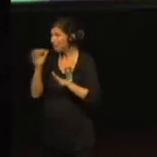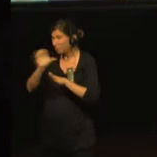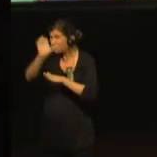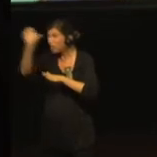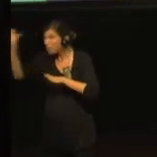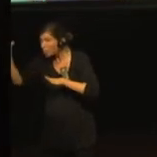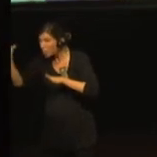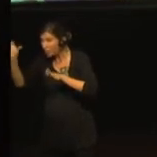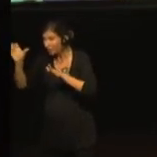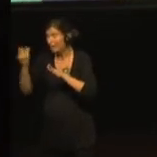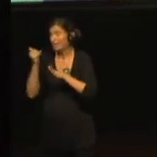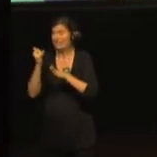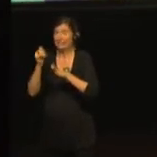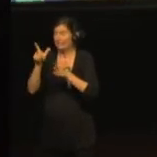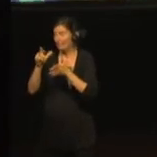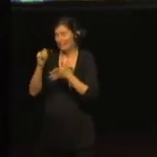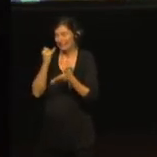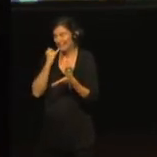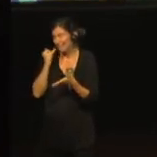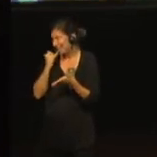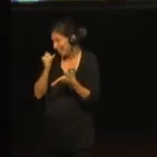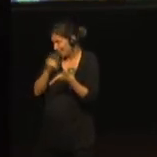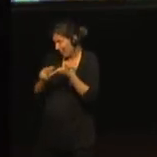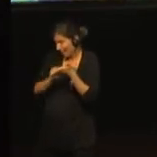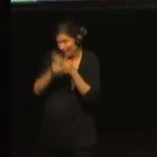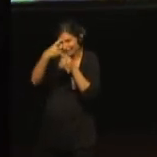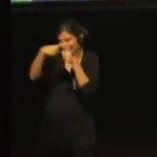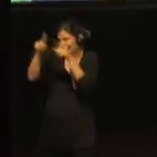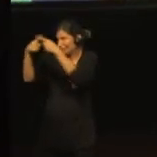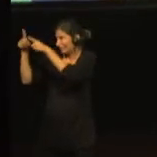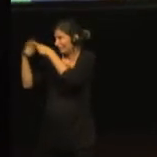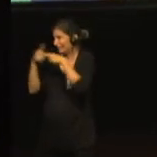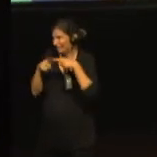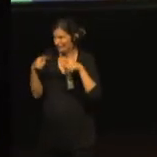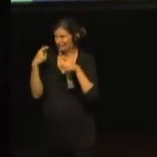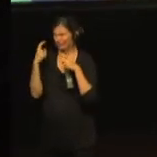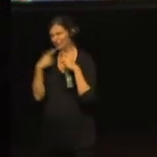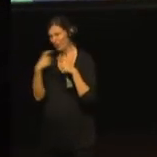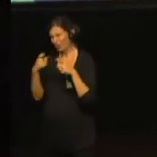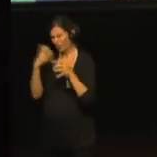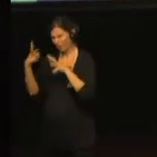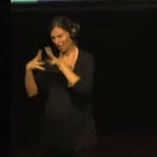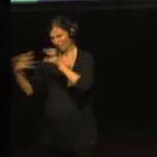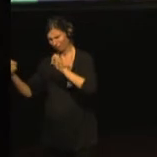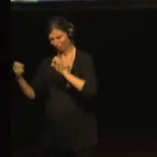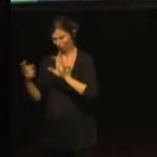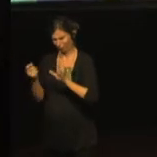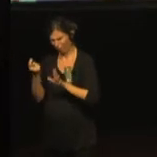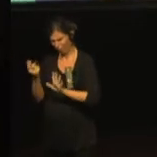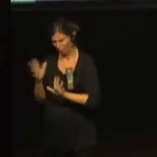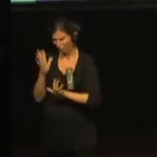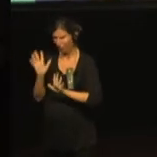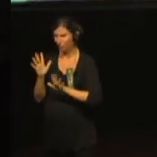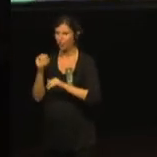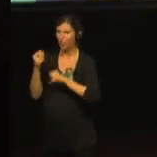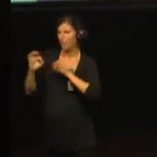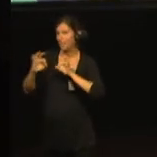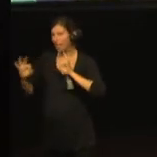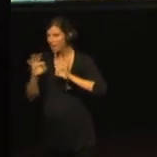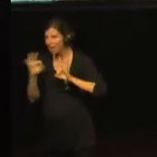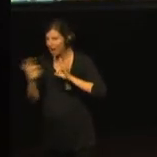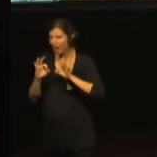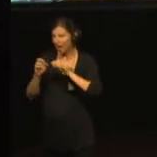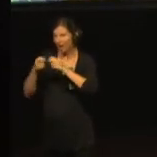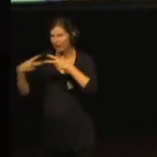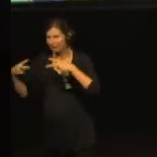inglés y por ello fue bastante complejo. Cada preparación, cada transcripción, cada